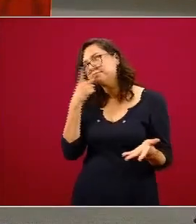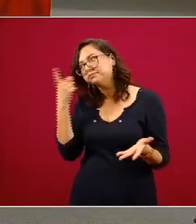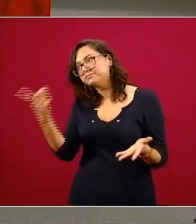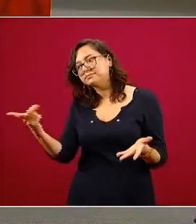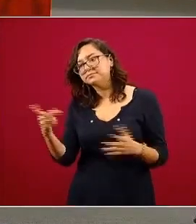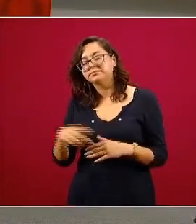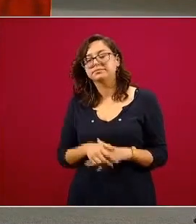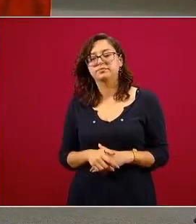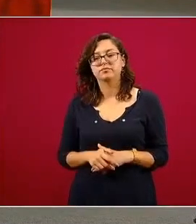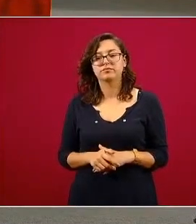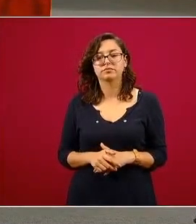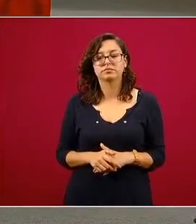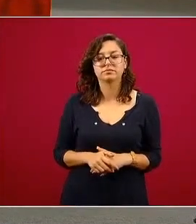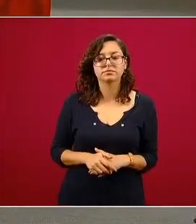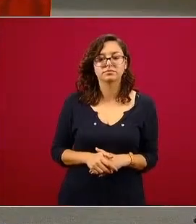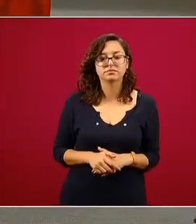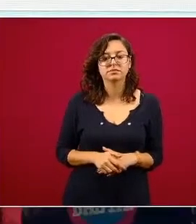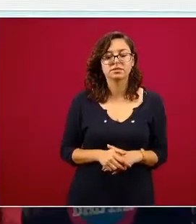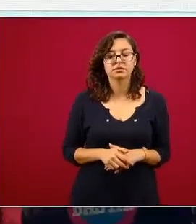favor.